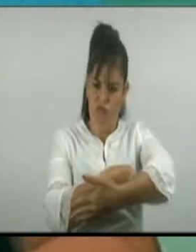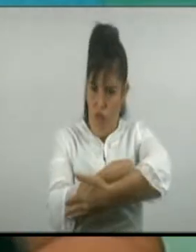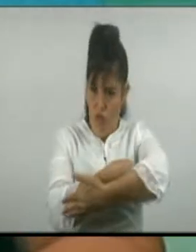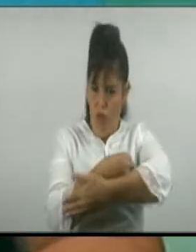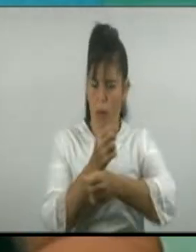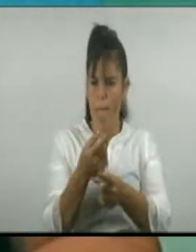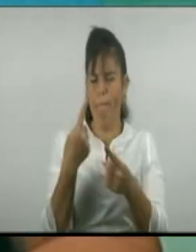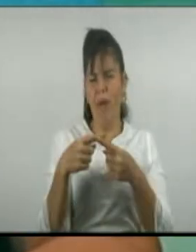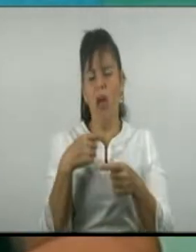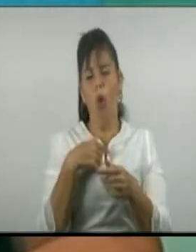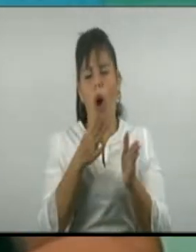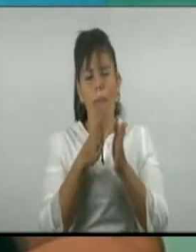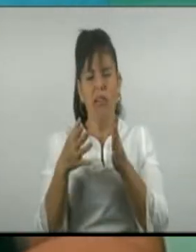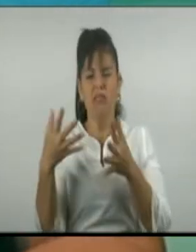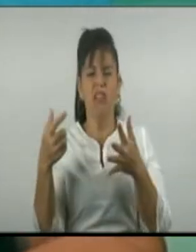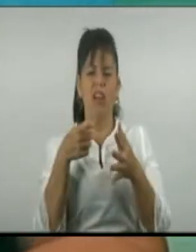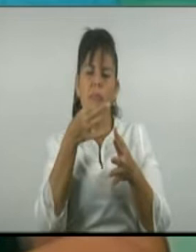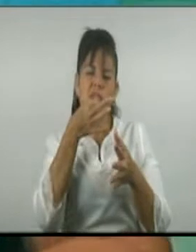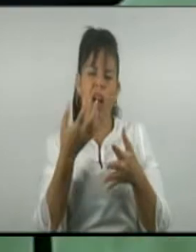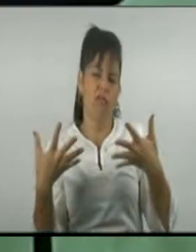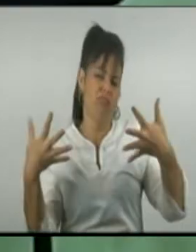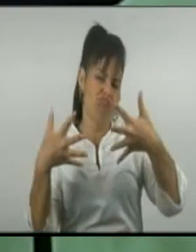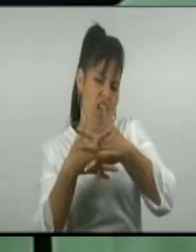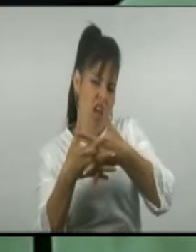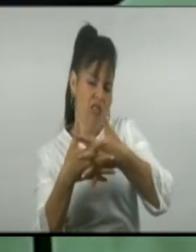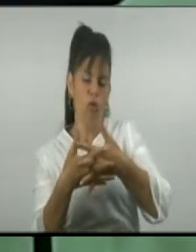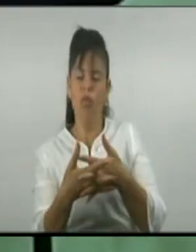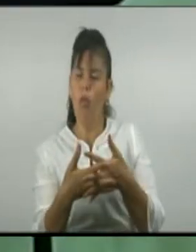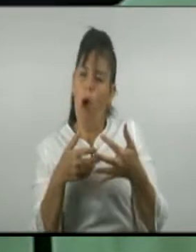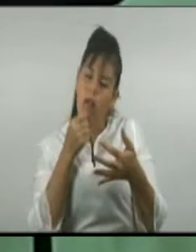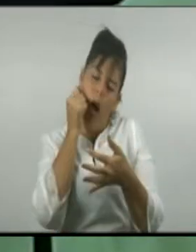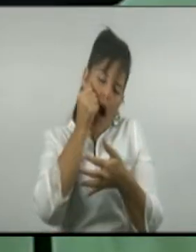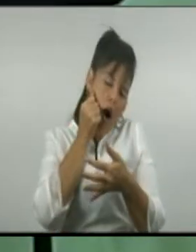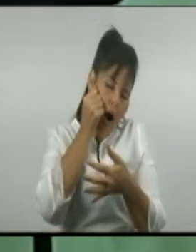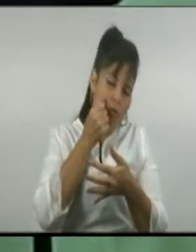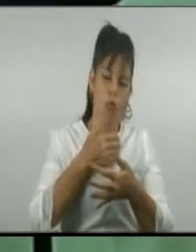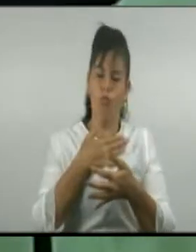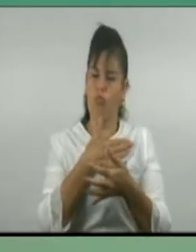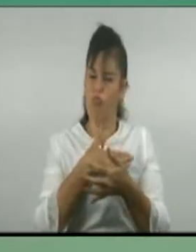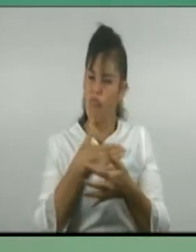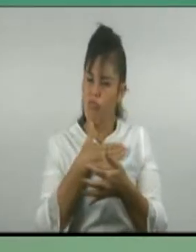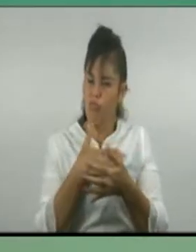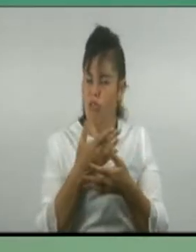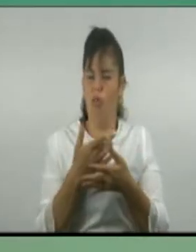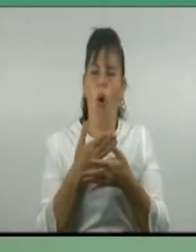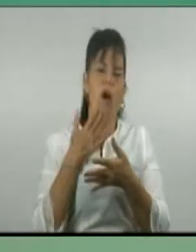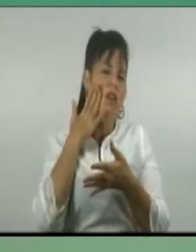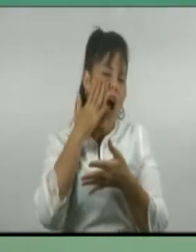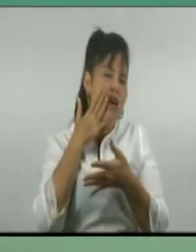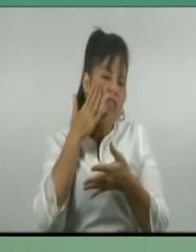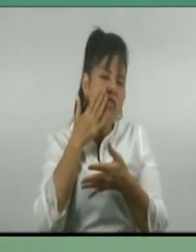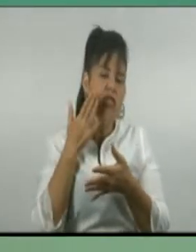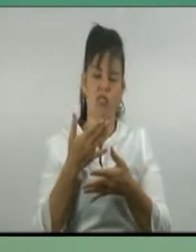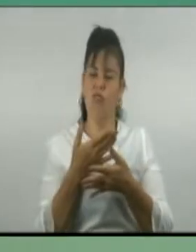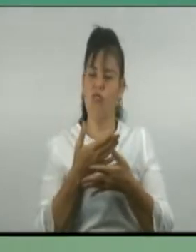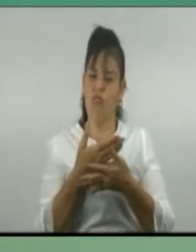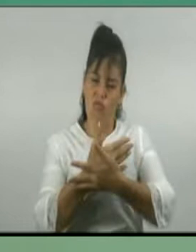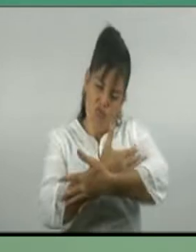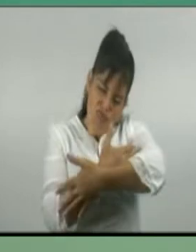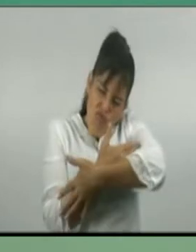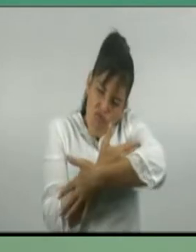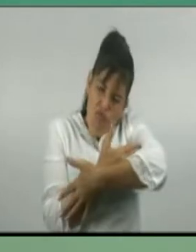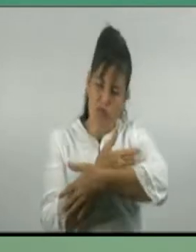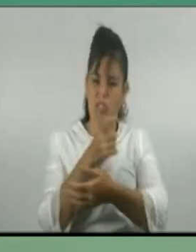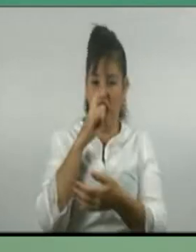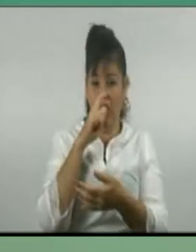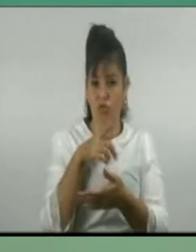relación afectiva que se establece entre la madre y el bebé si la madre y el bebé en la medida que está lactando